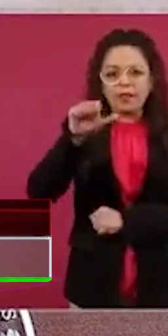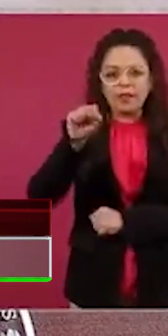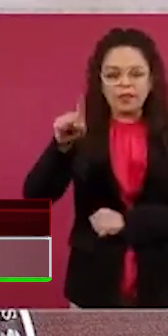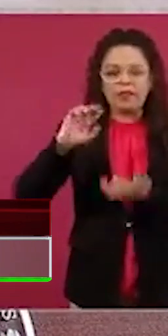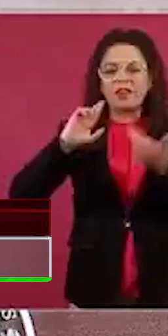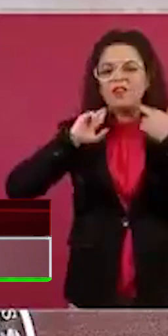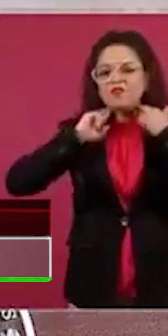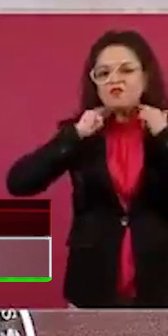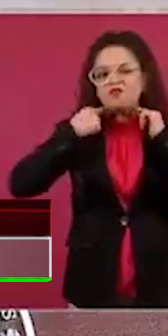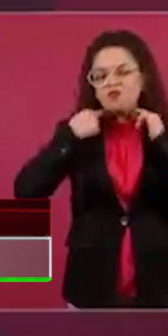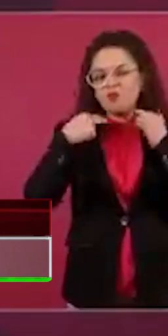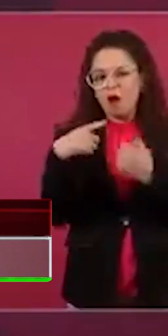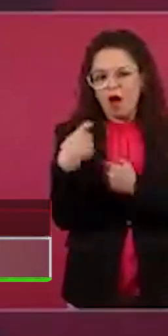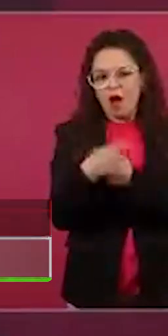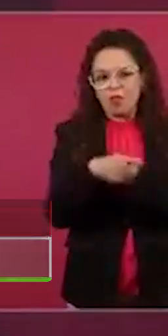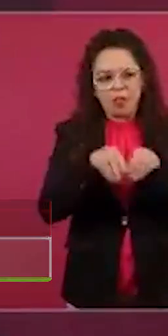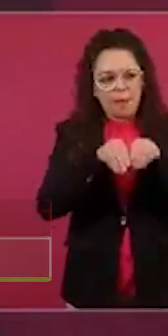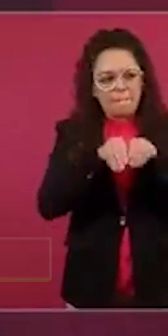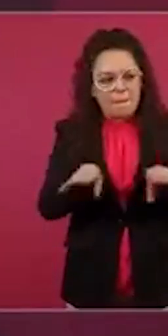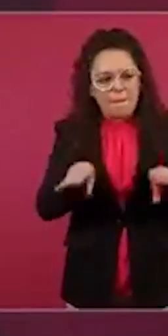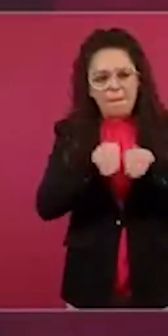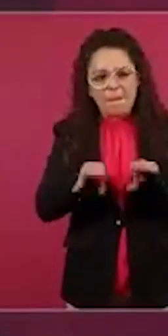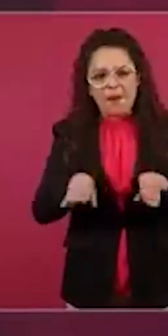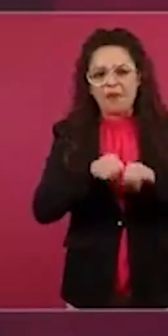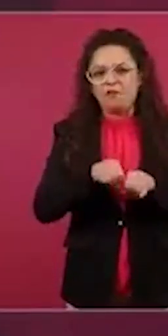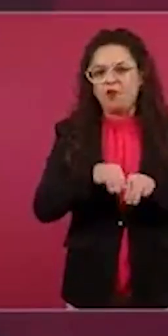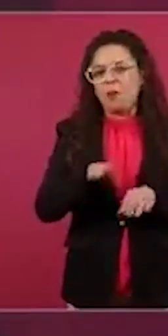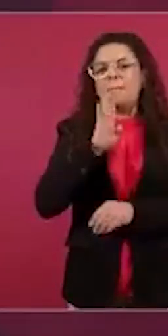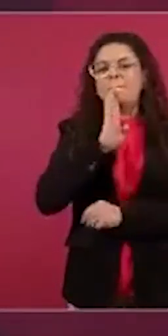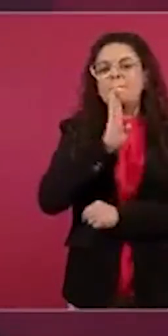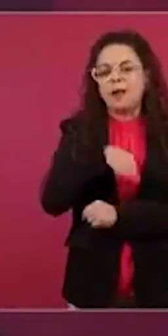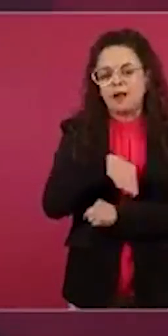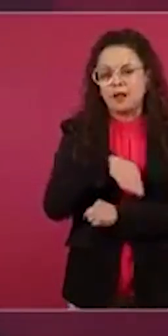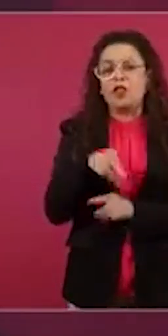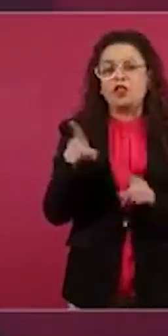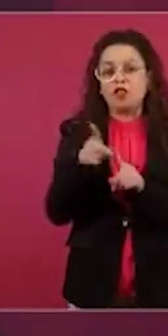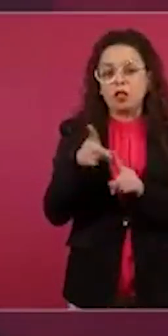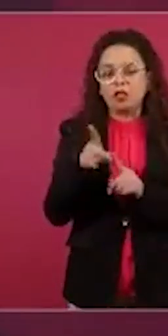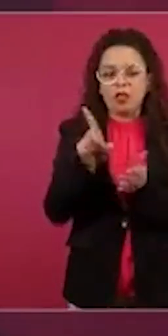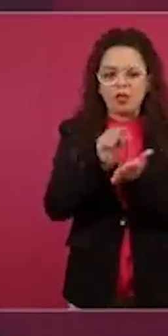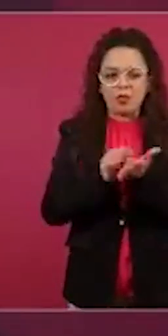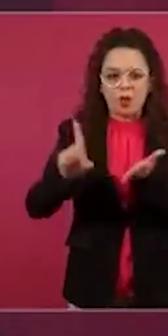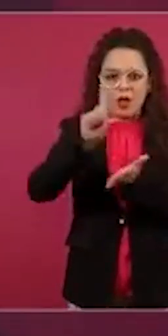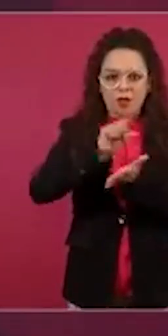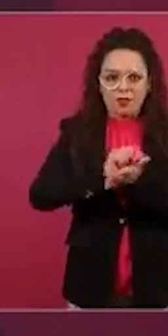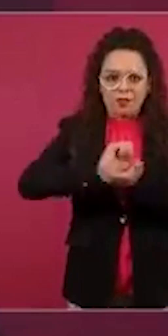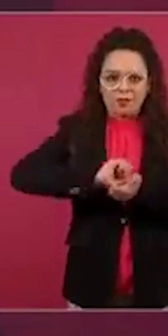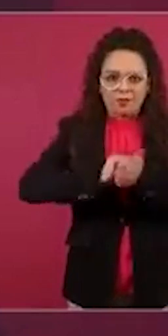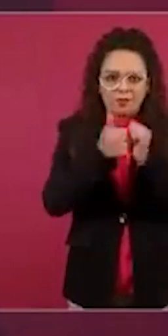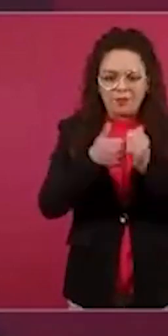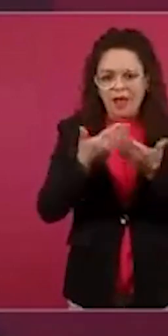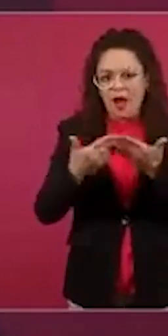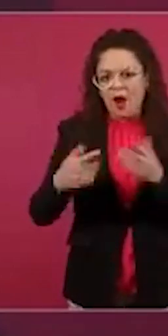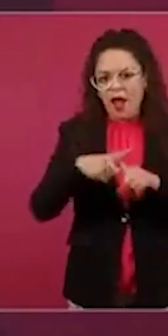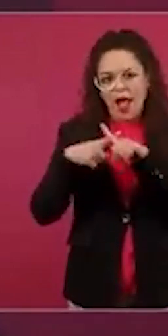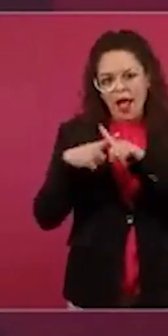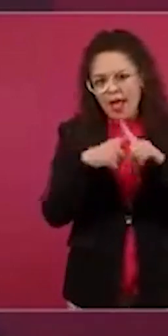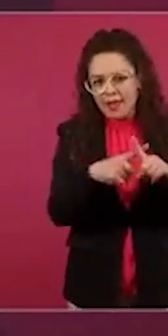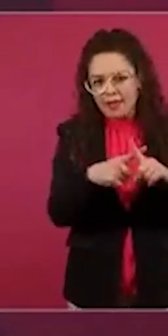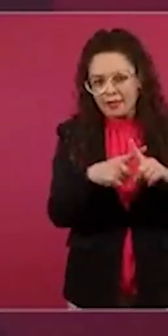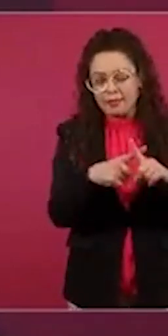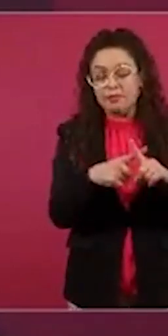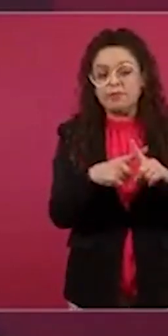resultados señalan muestras que hay una campaña sucia contra el presidente Andrés Manuel López Obrador también se dio a conocer que durante este